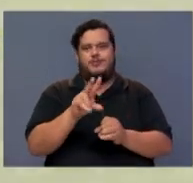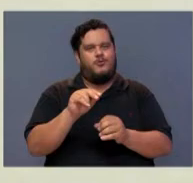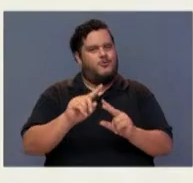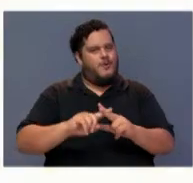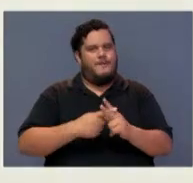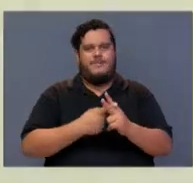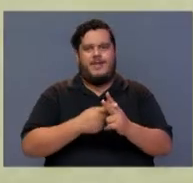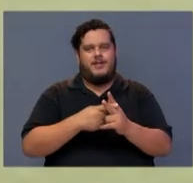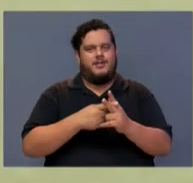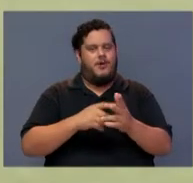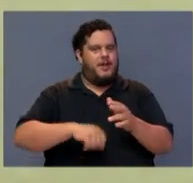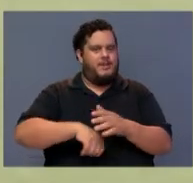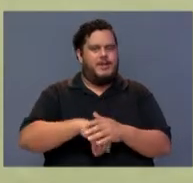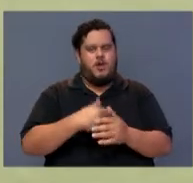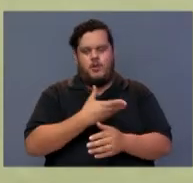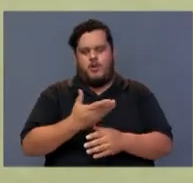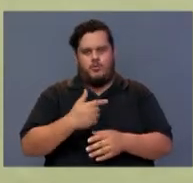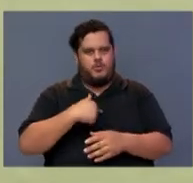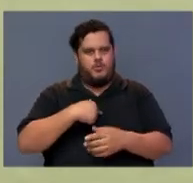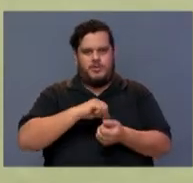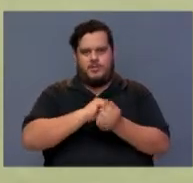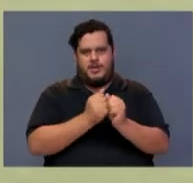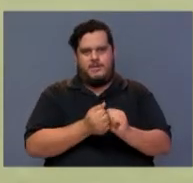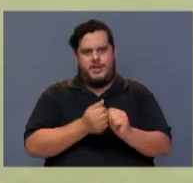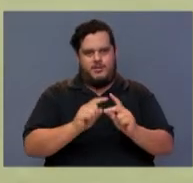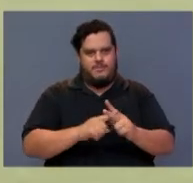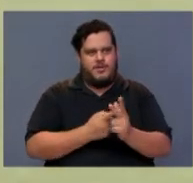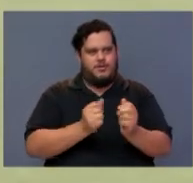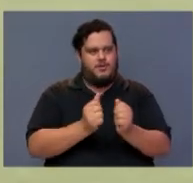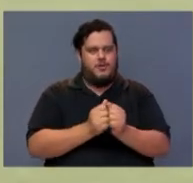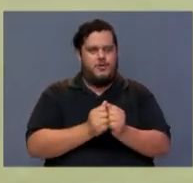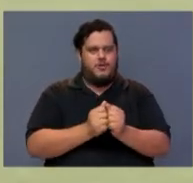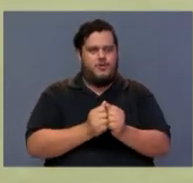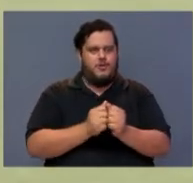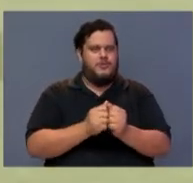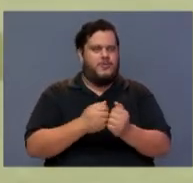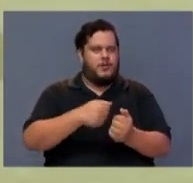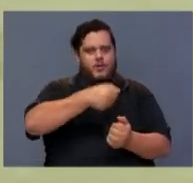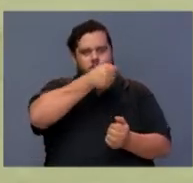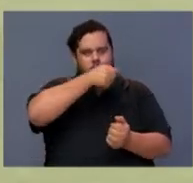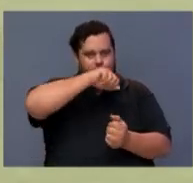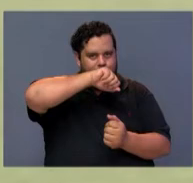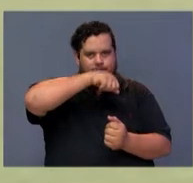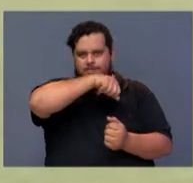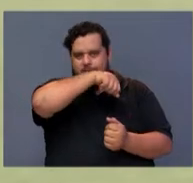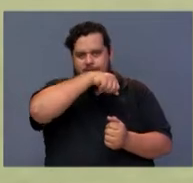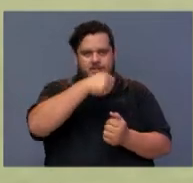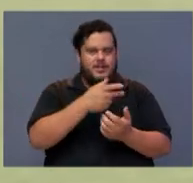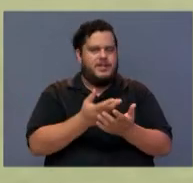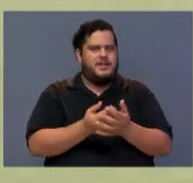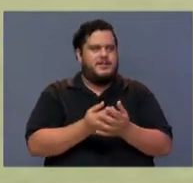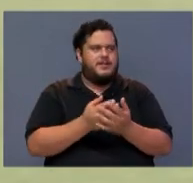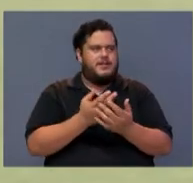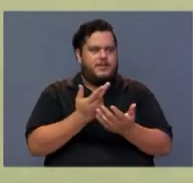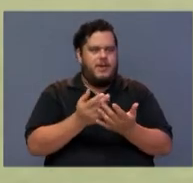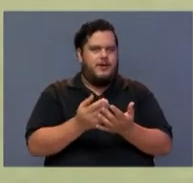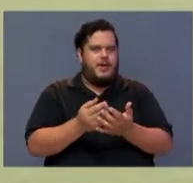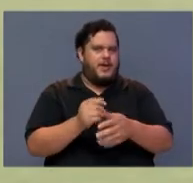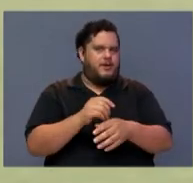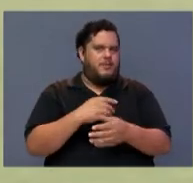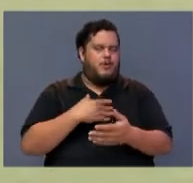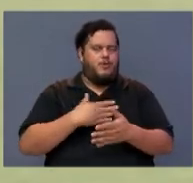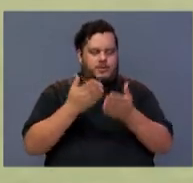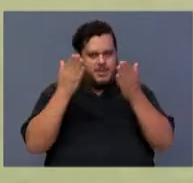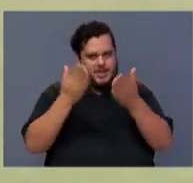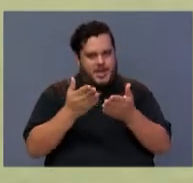partido. Cuando me estoy cambiando, empiezo ya con el toque de los besos, de que me veo el tatuaje a mi mamá y le doy un beso como dedicándole el